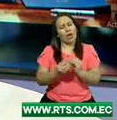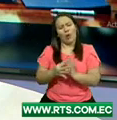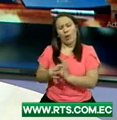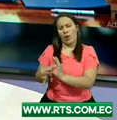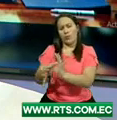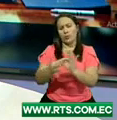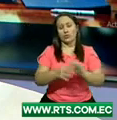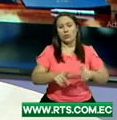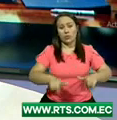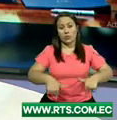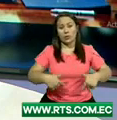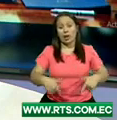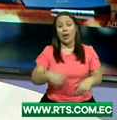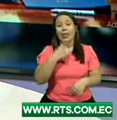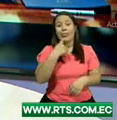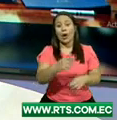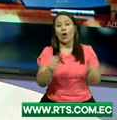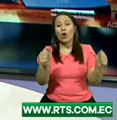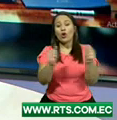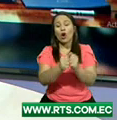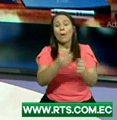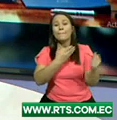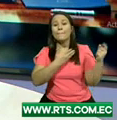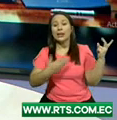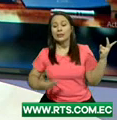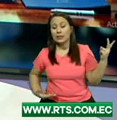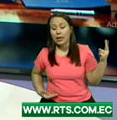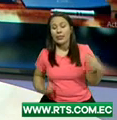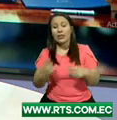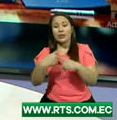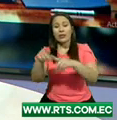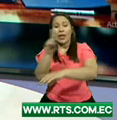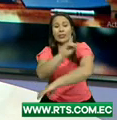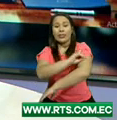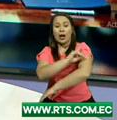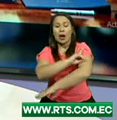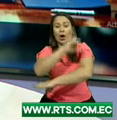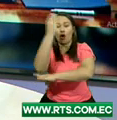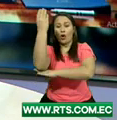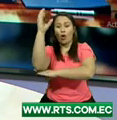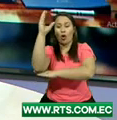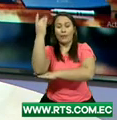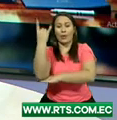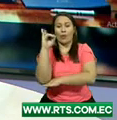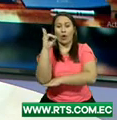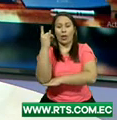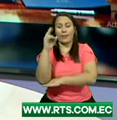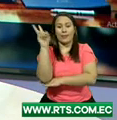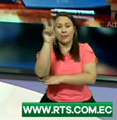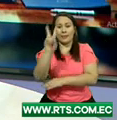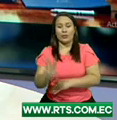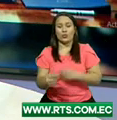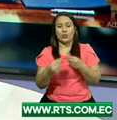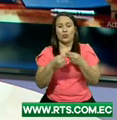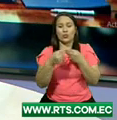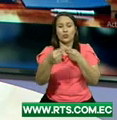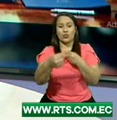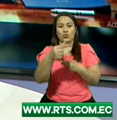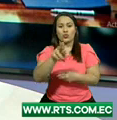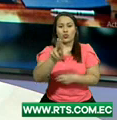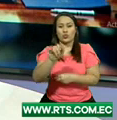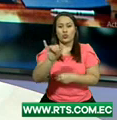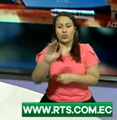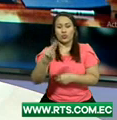moreno firmó junto a presidentes y representantes de colombia perú bolivia brasil guyana y surinam el